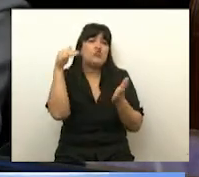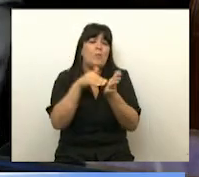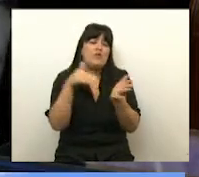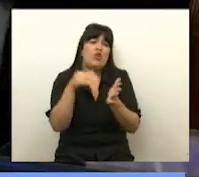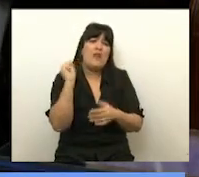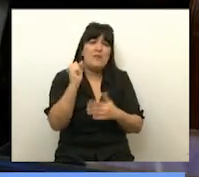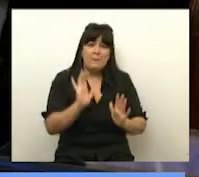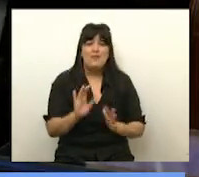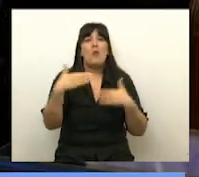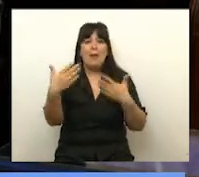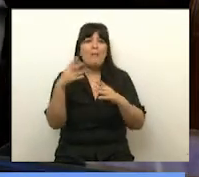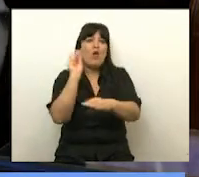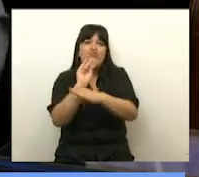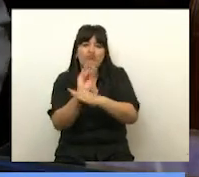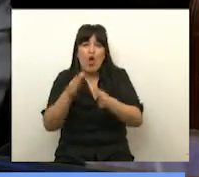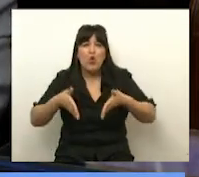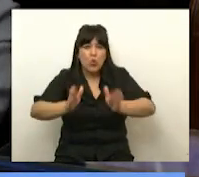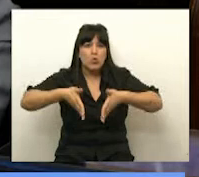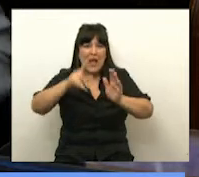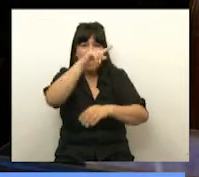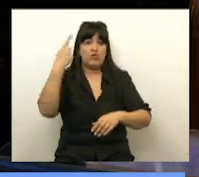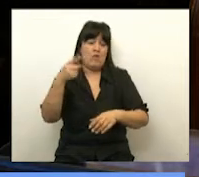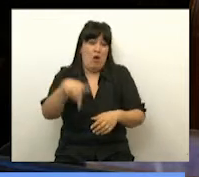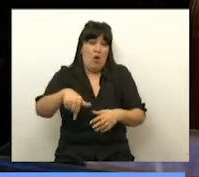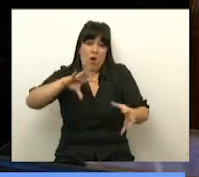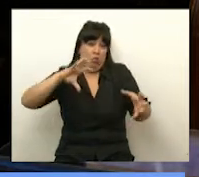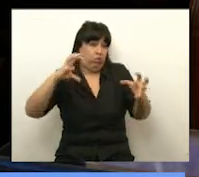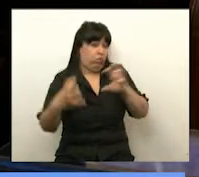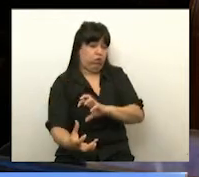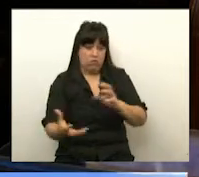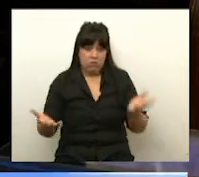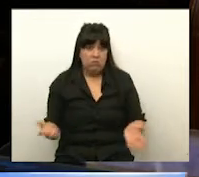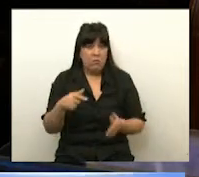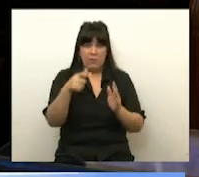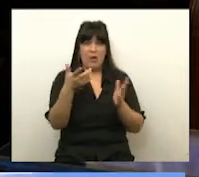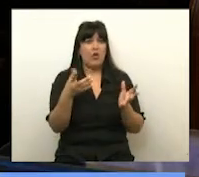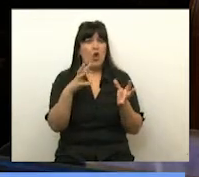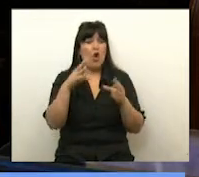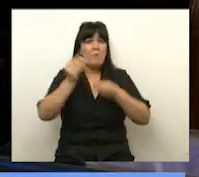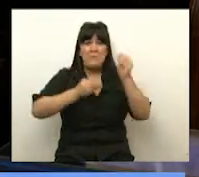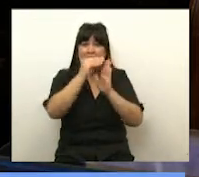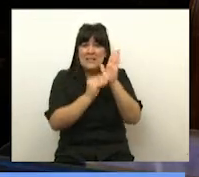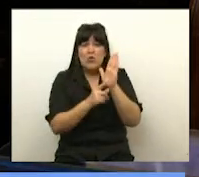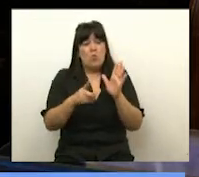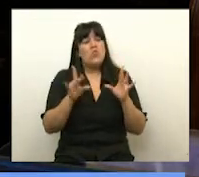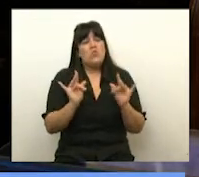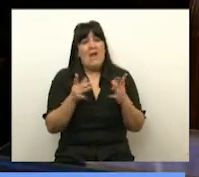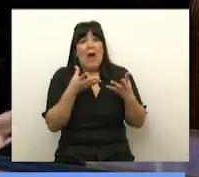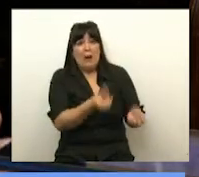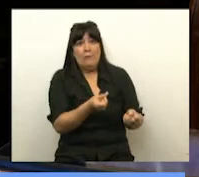mantener las rutas nacionales que están prácticamente destruidas. Es un presupuesto difícil de poder